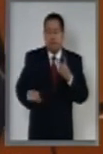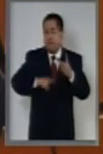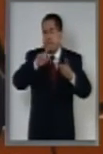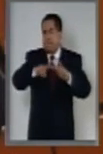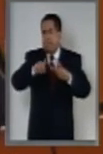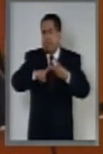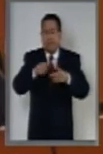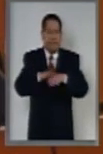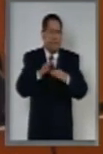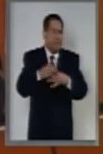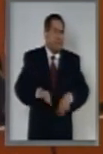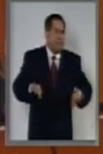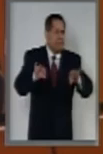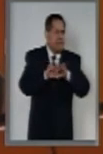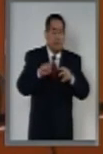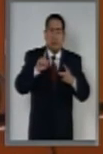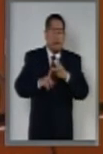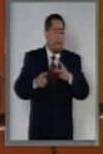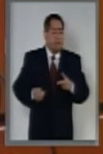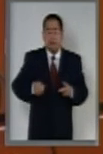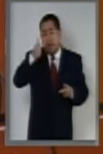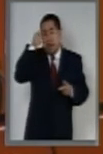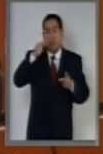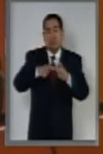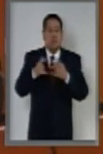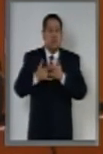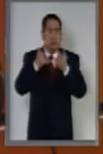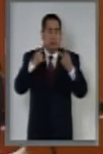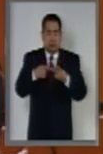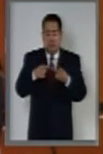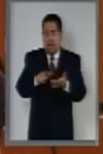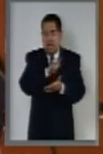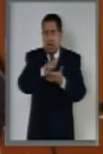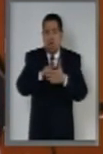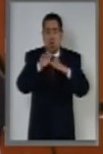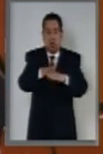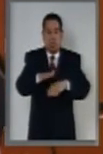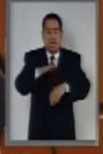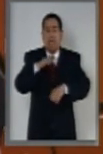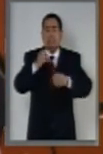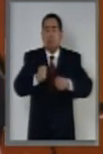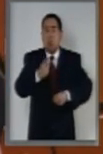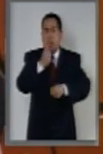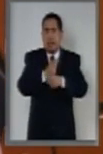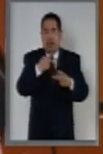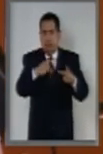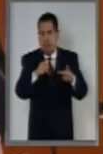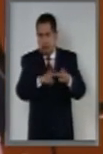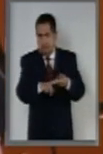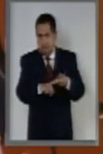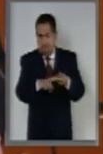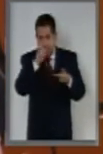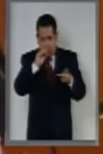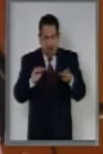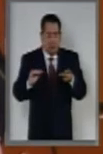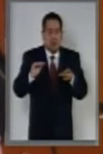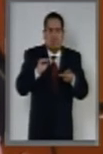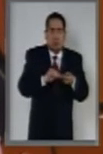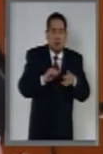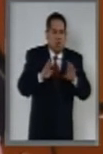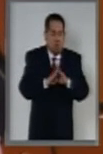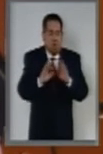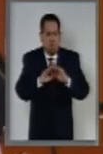previsión muy importante por primera vez en la legislación en materia de seguridad pública para establecer las formas